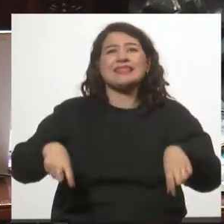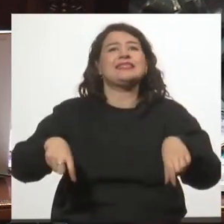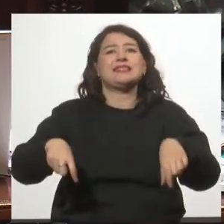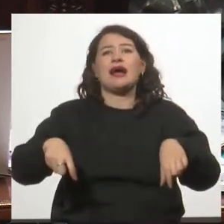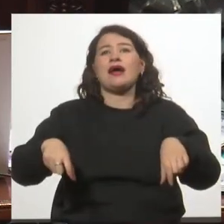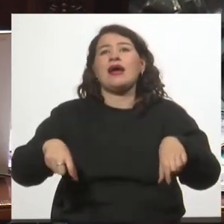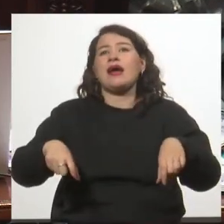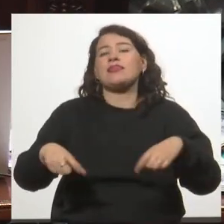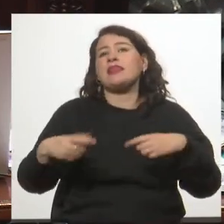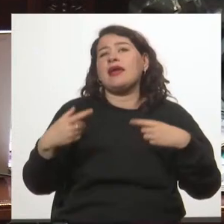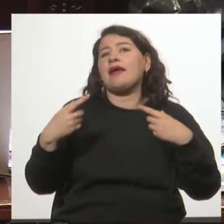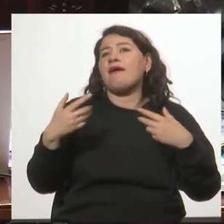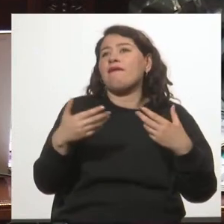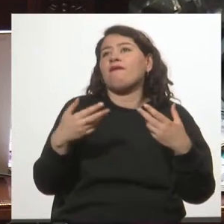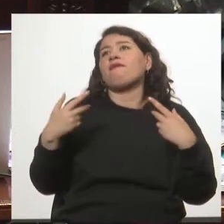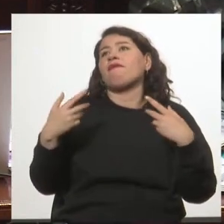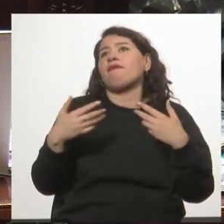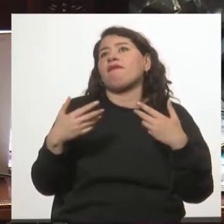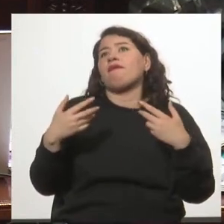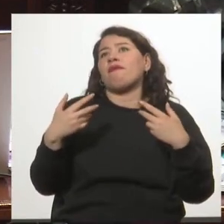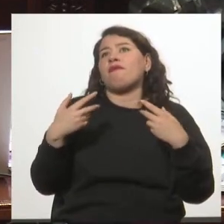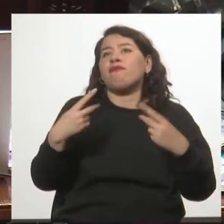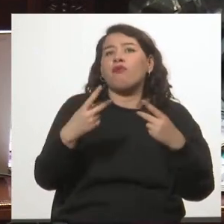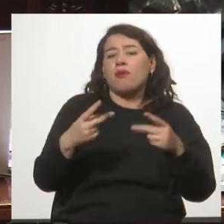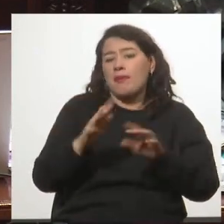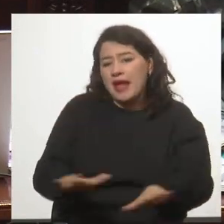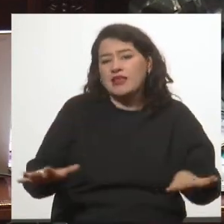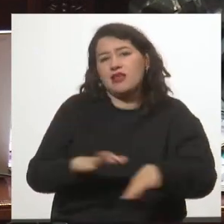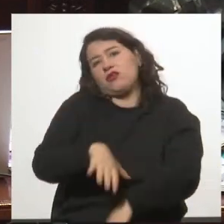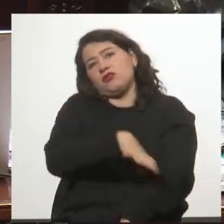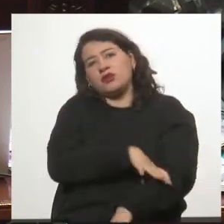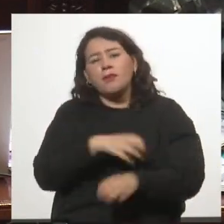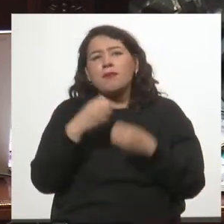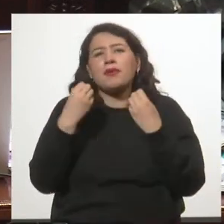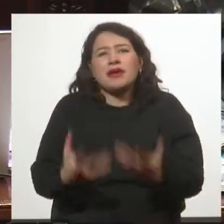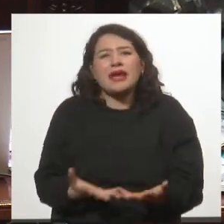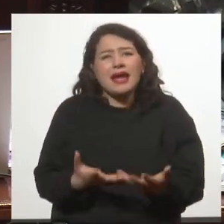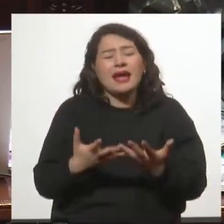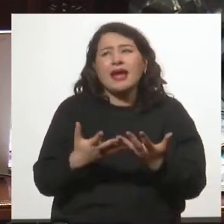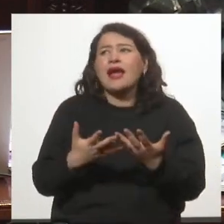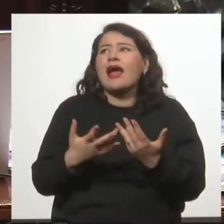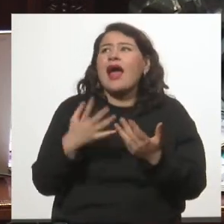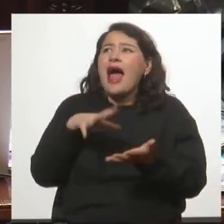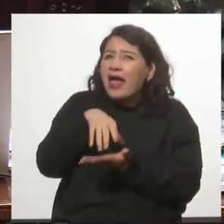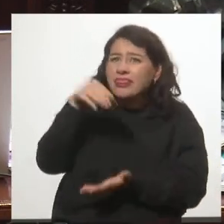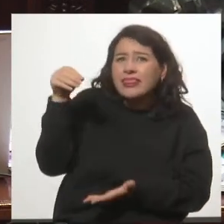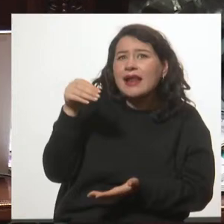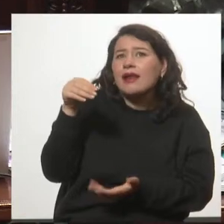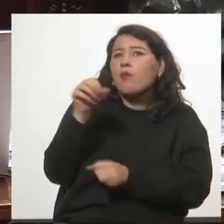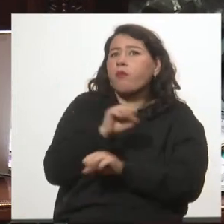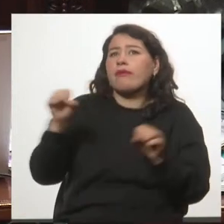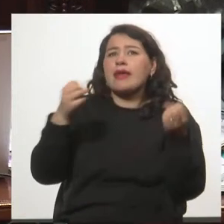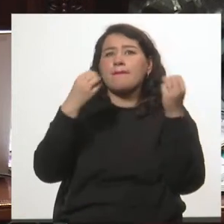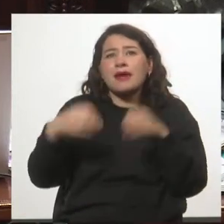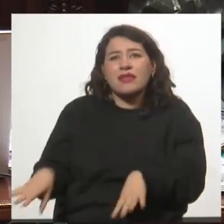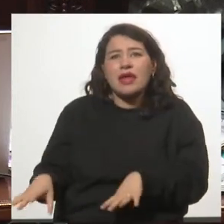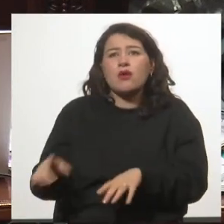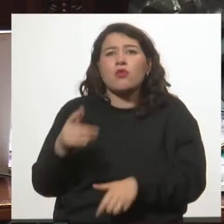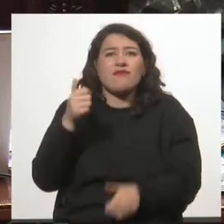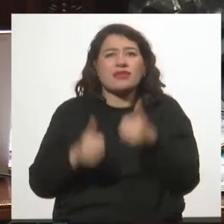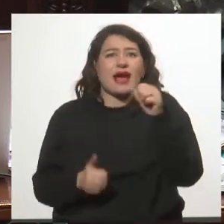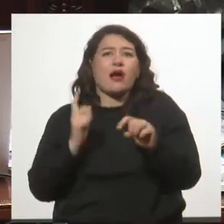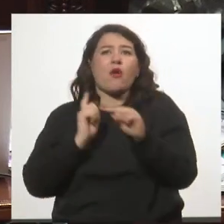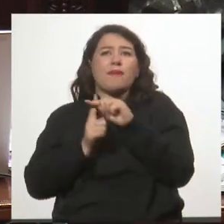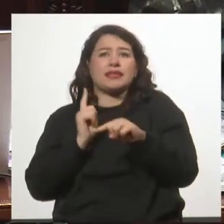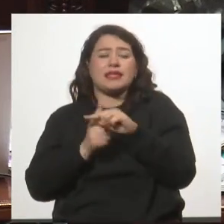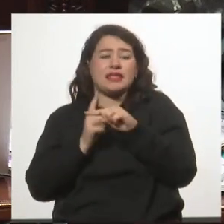babyfútbol cuáles son las razones por las que ante el puede perder una ventaja competitiva en los